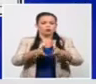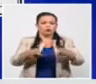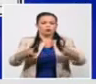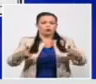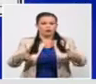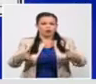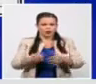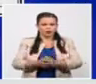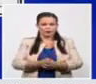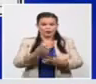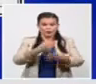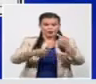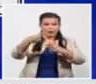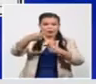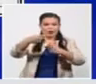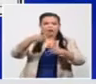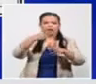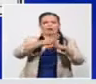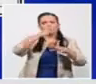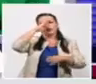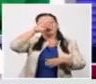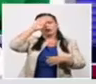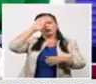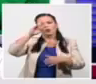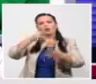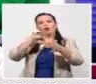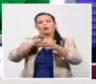y Guantánamo. En resumen,